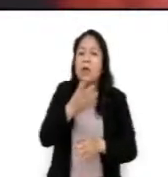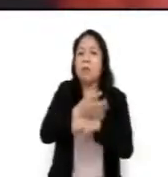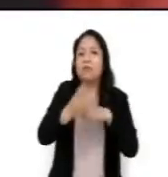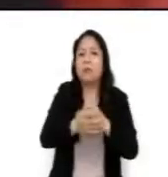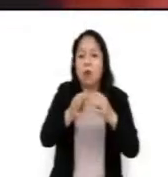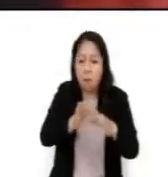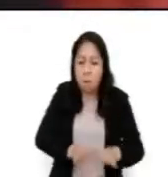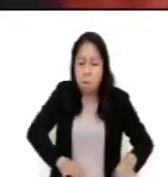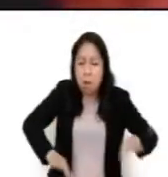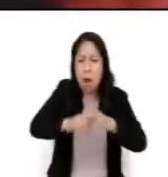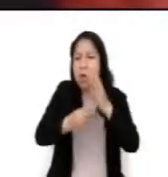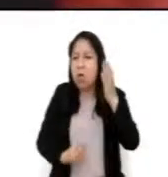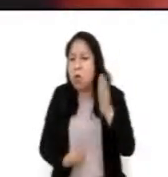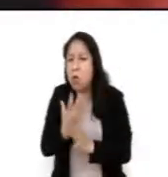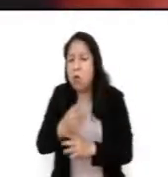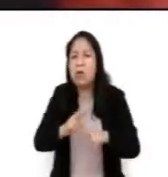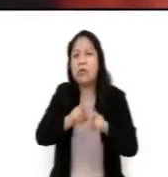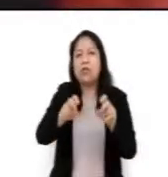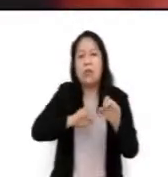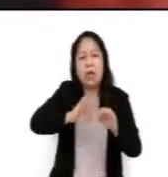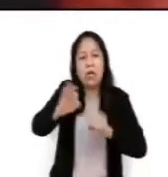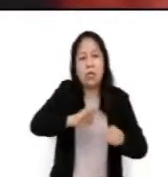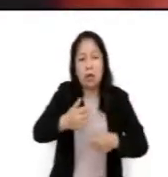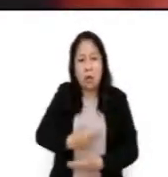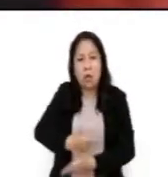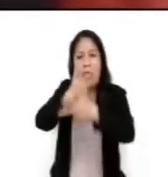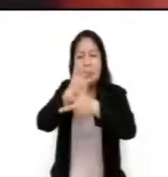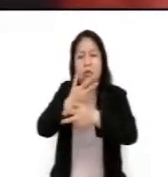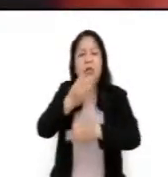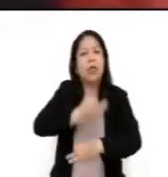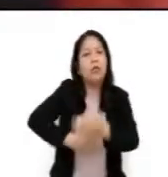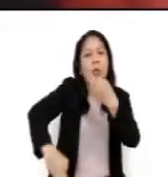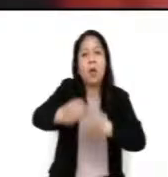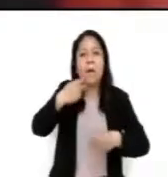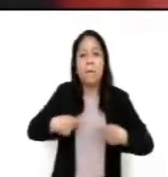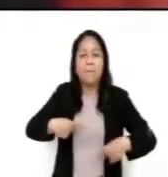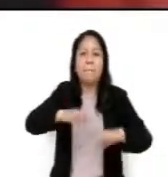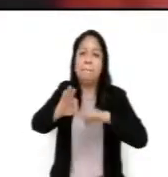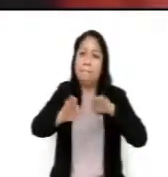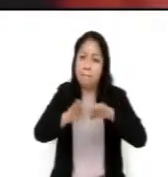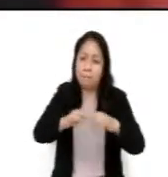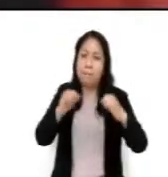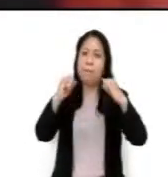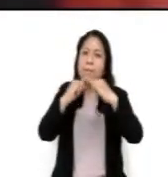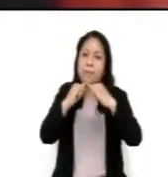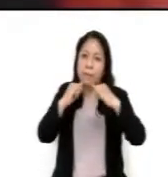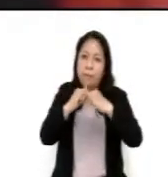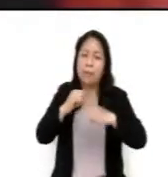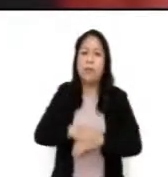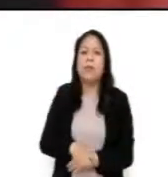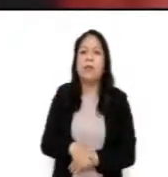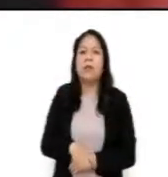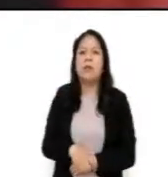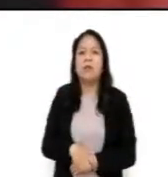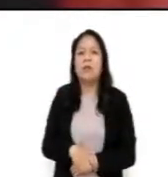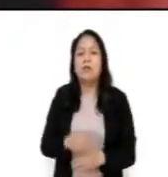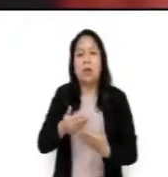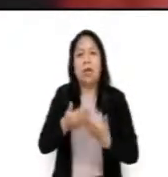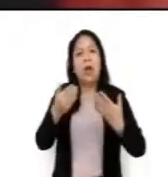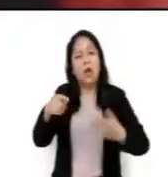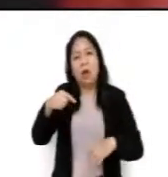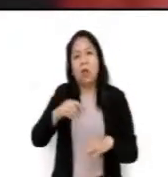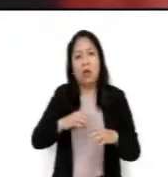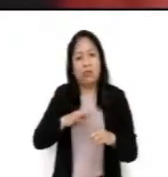distancia para todas las personas servidoras públicas que elaboramos en el Info y que obviamente, dado la coyuntura actual, es de